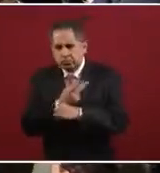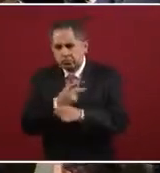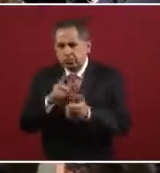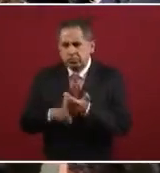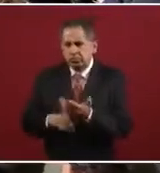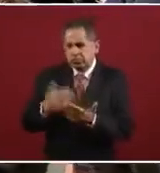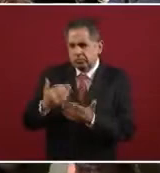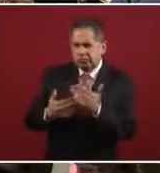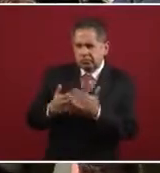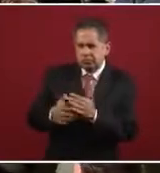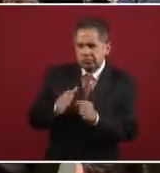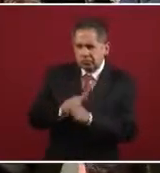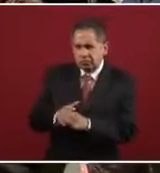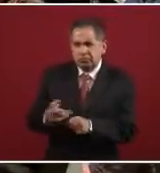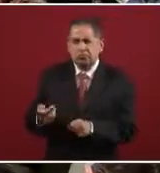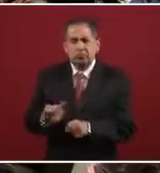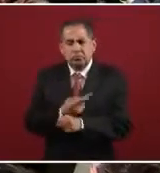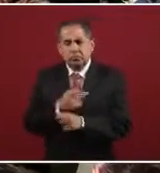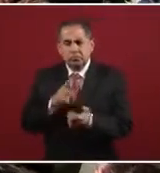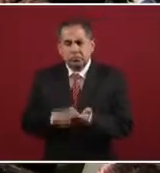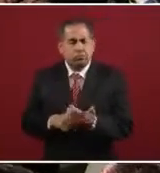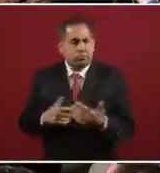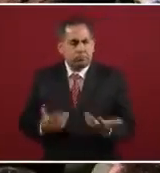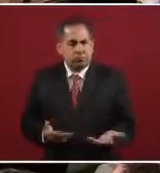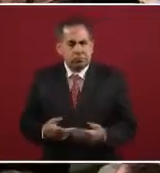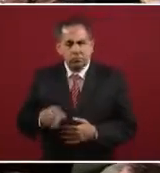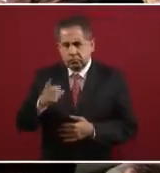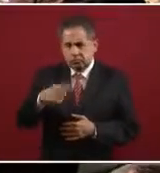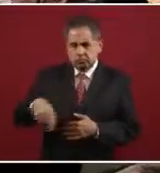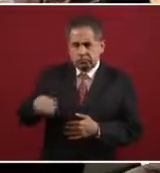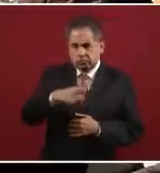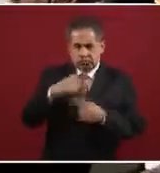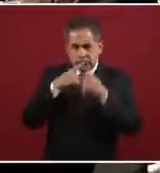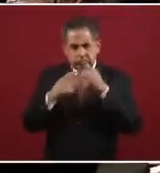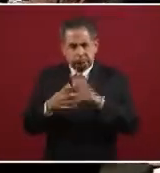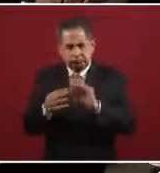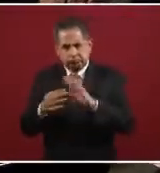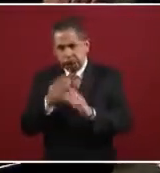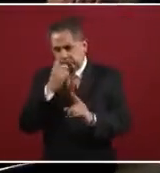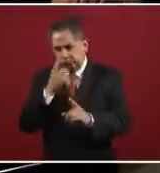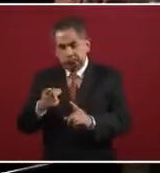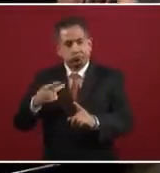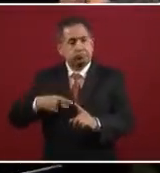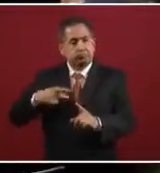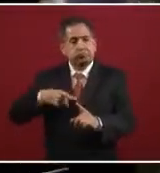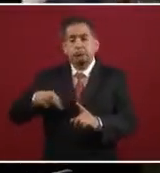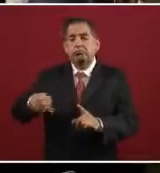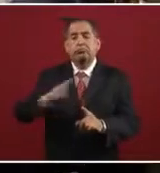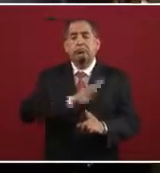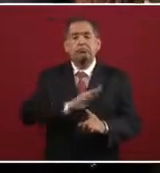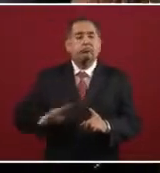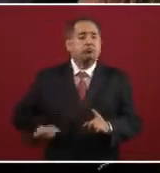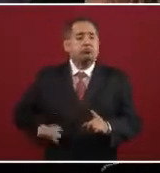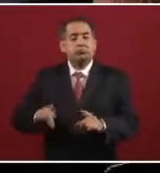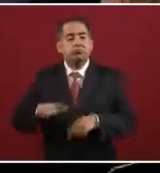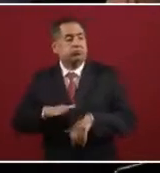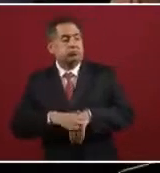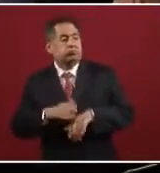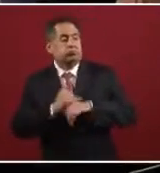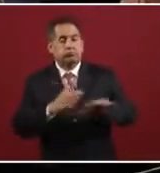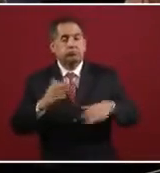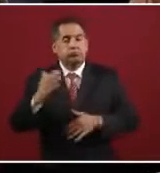falta o qué es lo que resta por hacer? Se decía que la gente de ese municipio no había querido